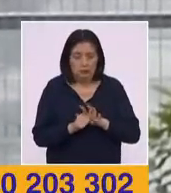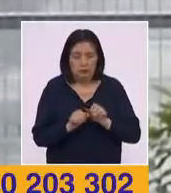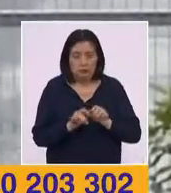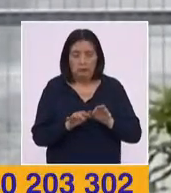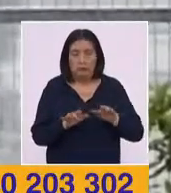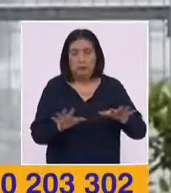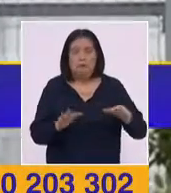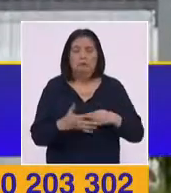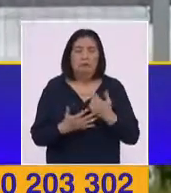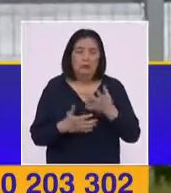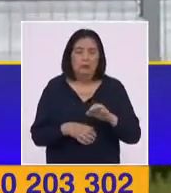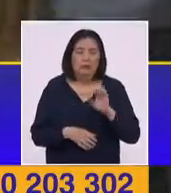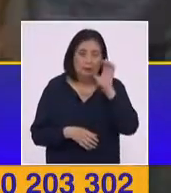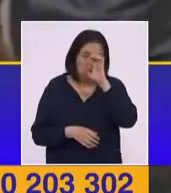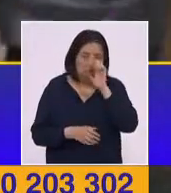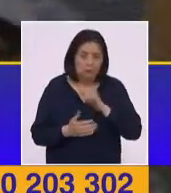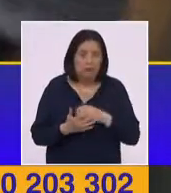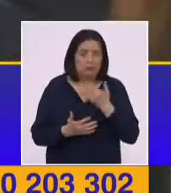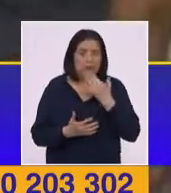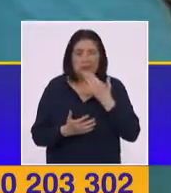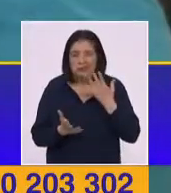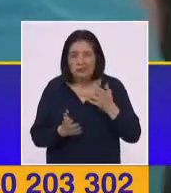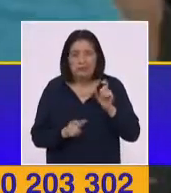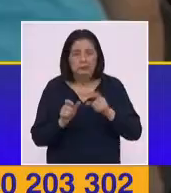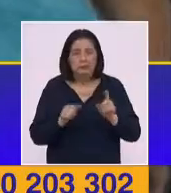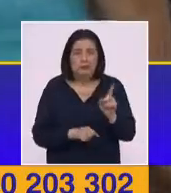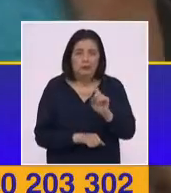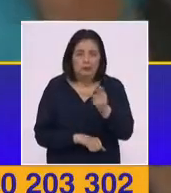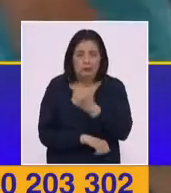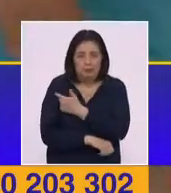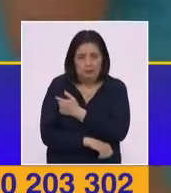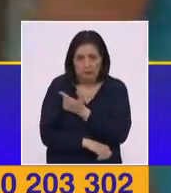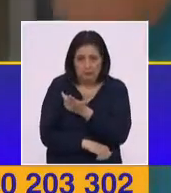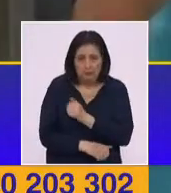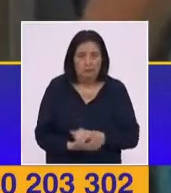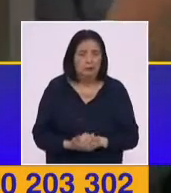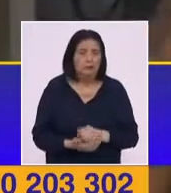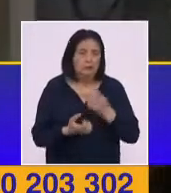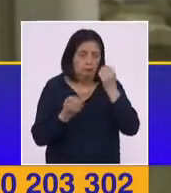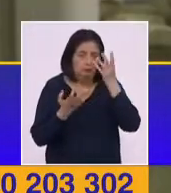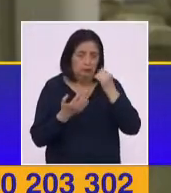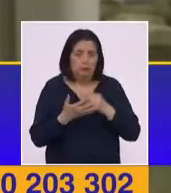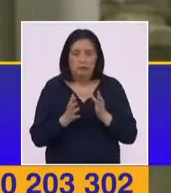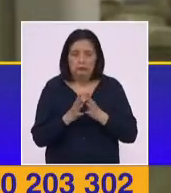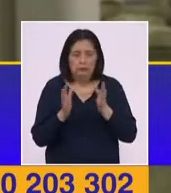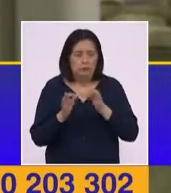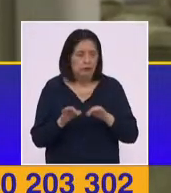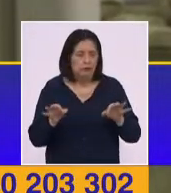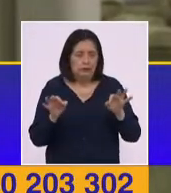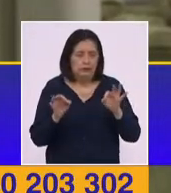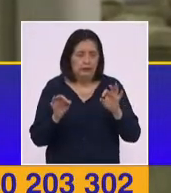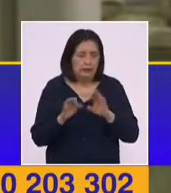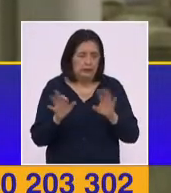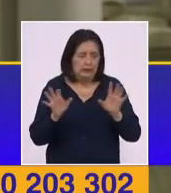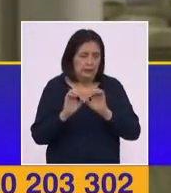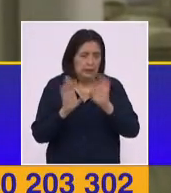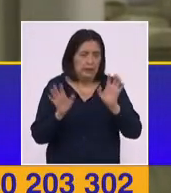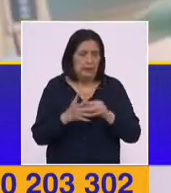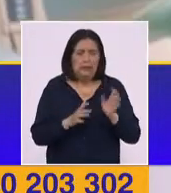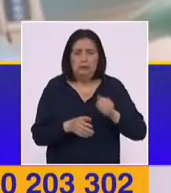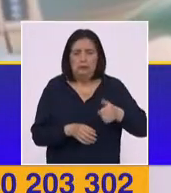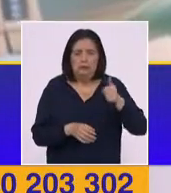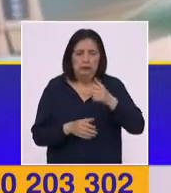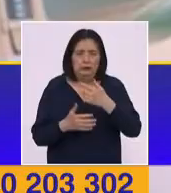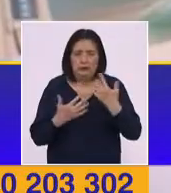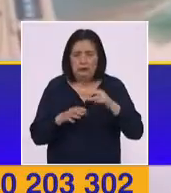continente europeo tiene como principales víctimas a los no vacunados. Un dato que tienen muy claro las autoridades, por lo que ya